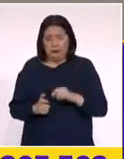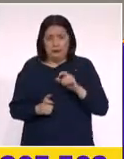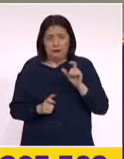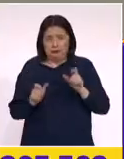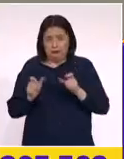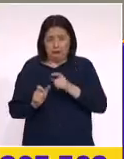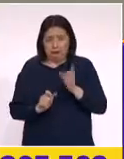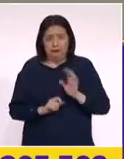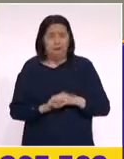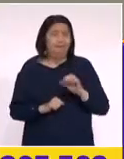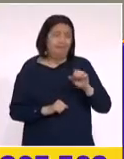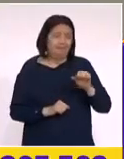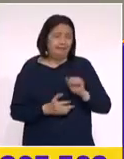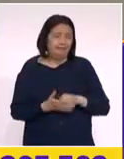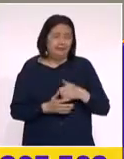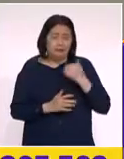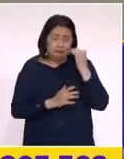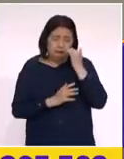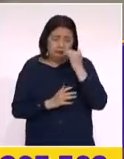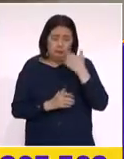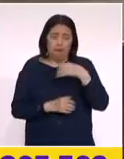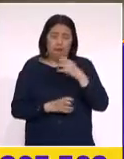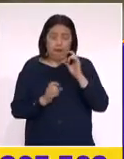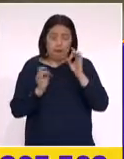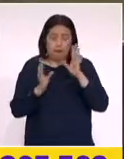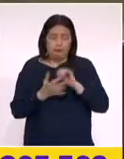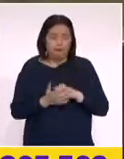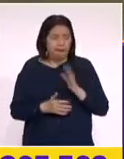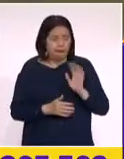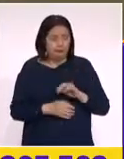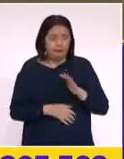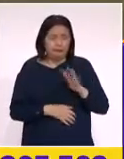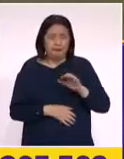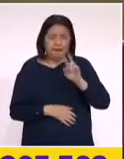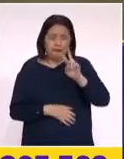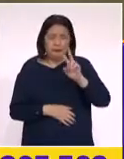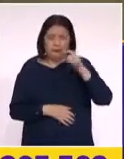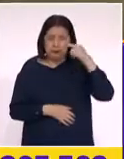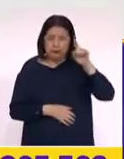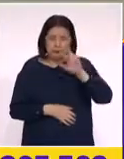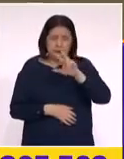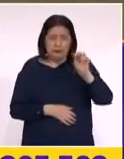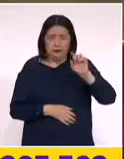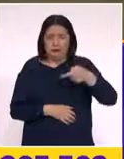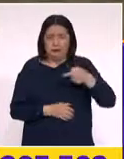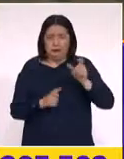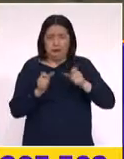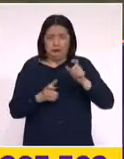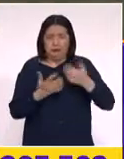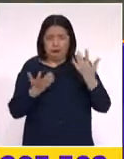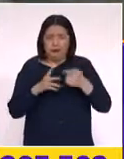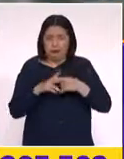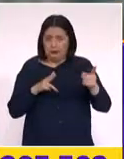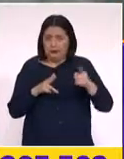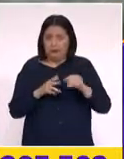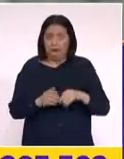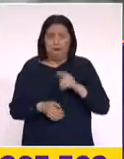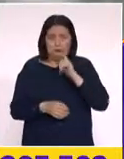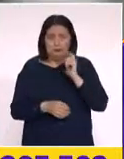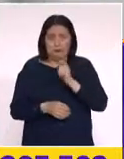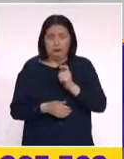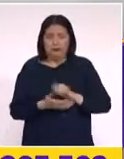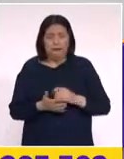de estos casos. Así es, son imágenes terribles. Ya se estima que 2.300.000 personas han huido de